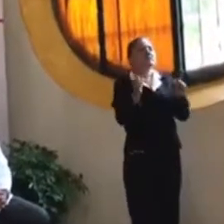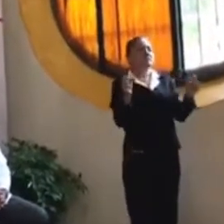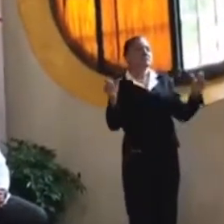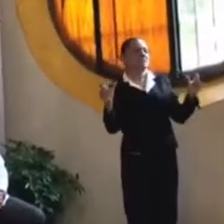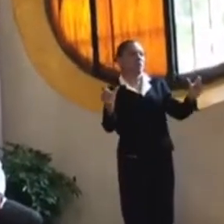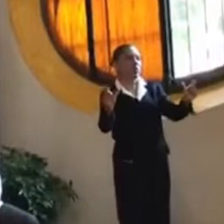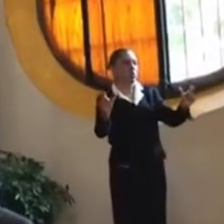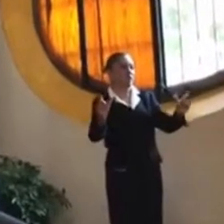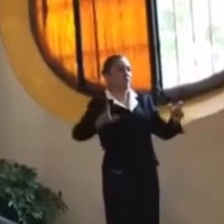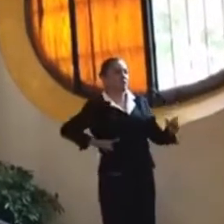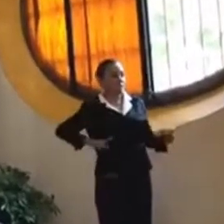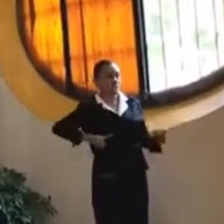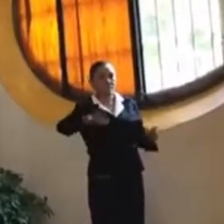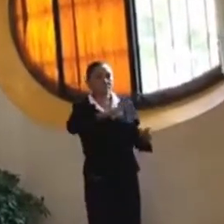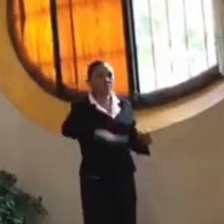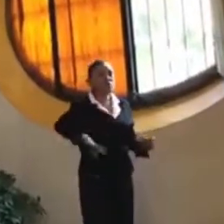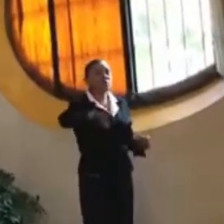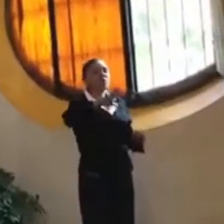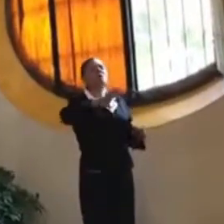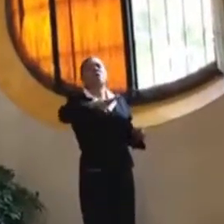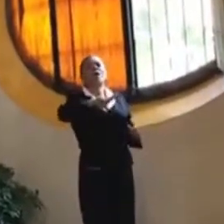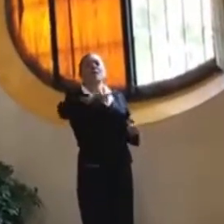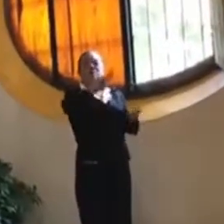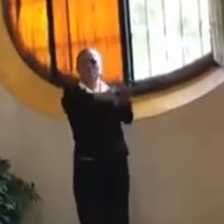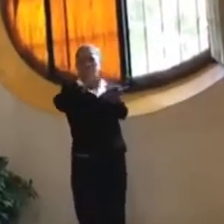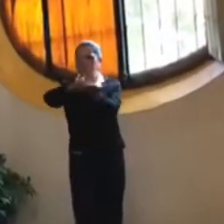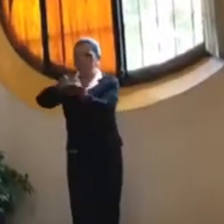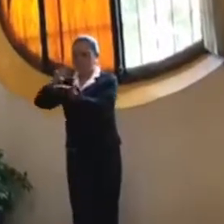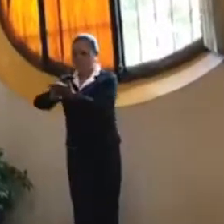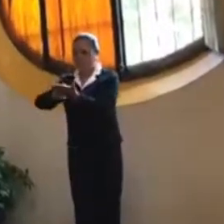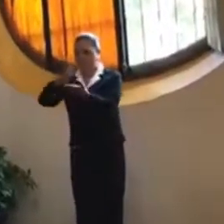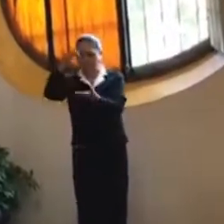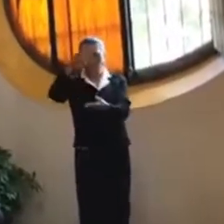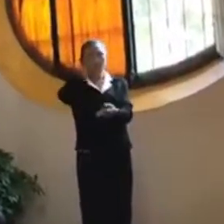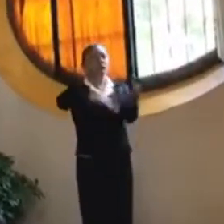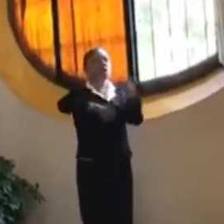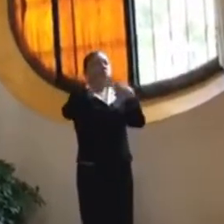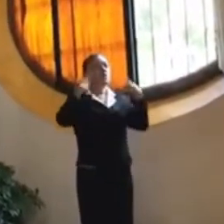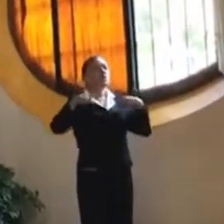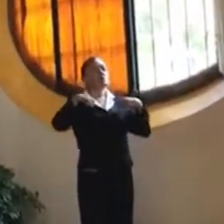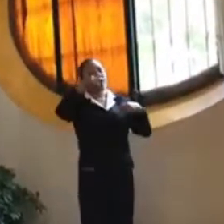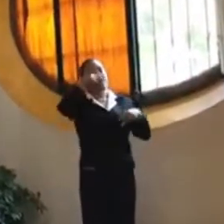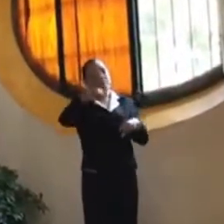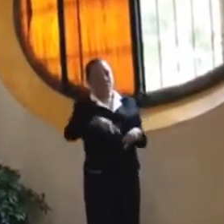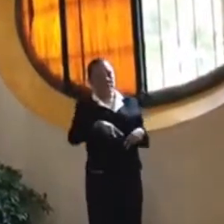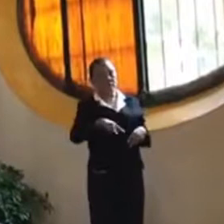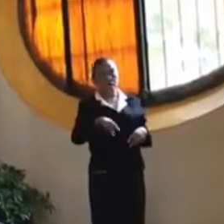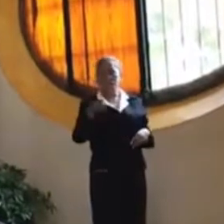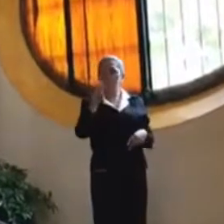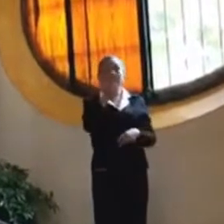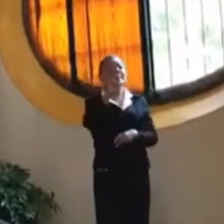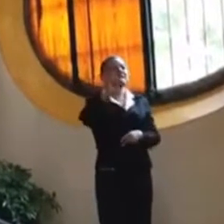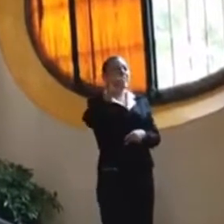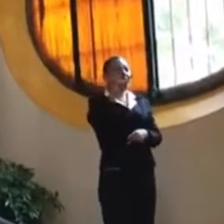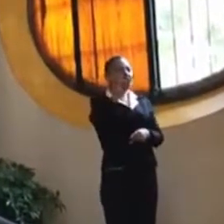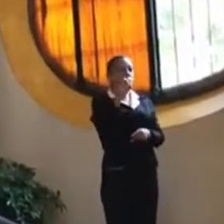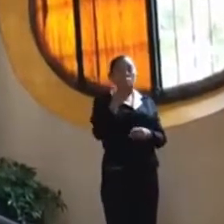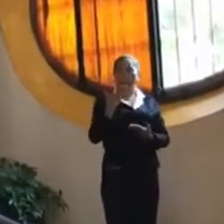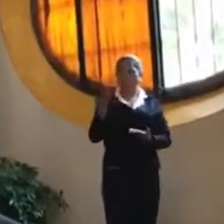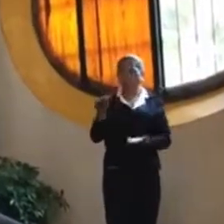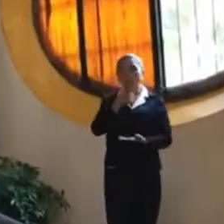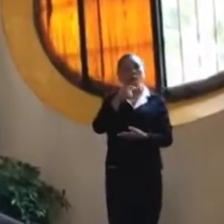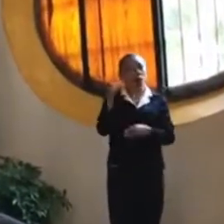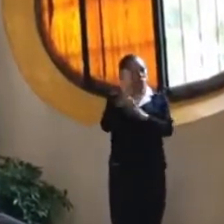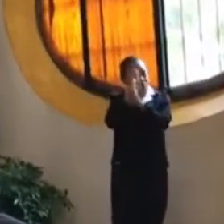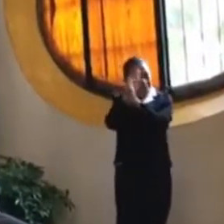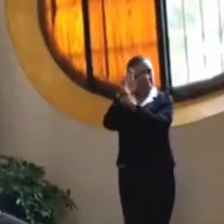pública hay una garantía para todos los mexicanos. Renato Sales Heredia es un hombre honorable, es